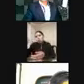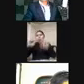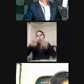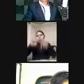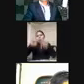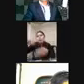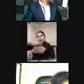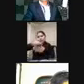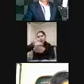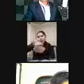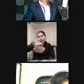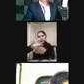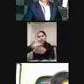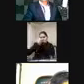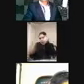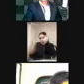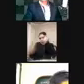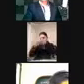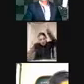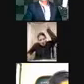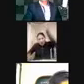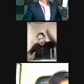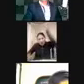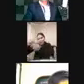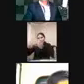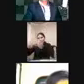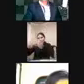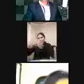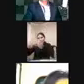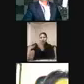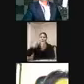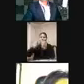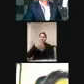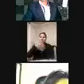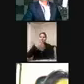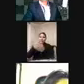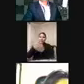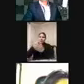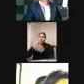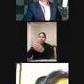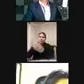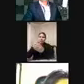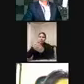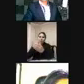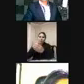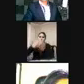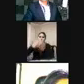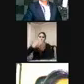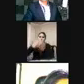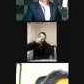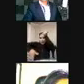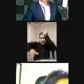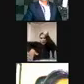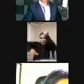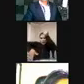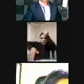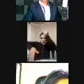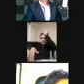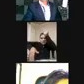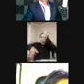de la cabeza y ahí empujar hacia adelante el tórax y contar 1, 2,